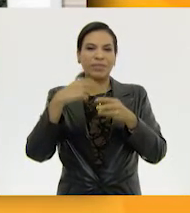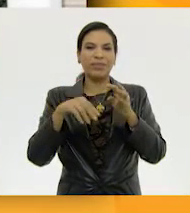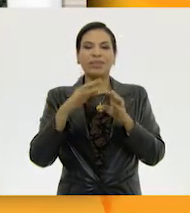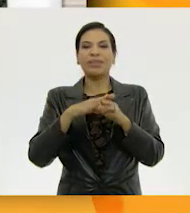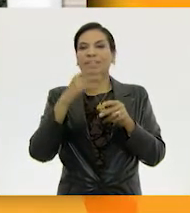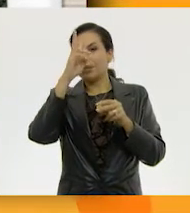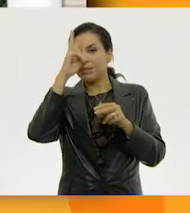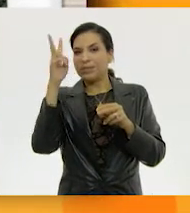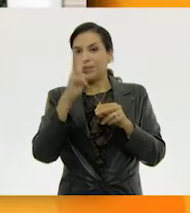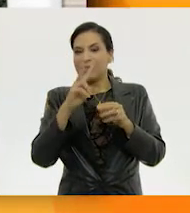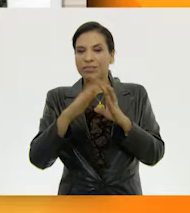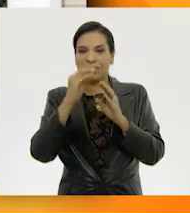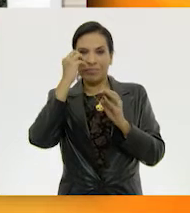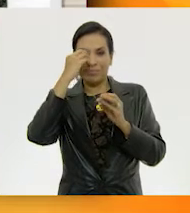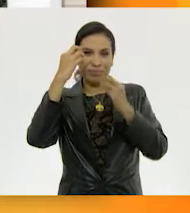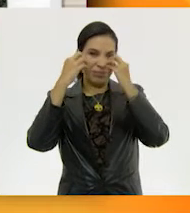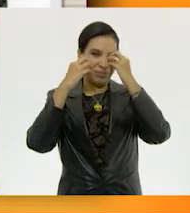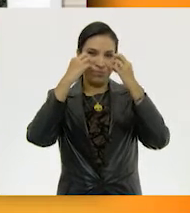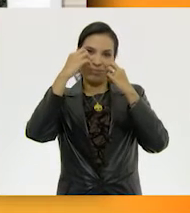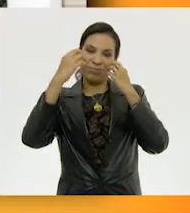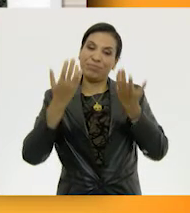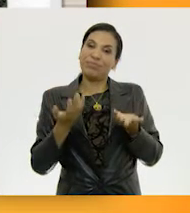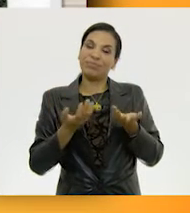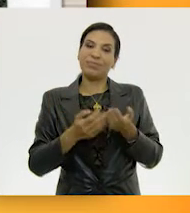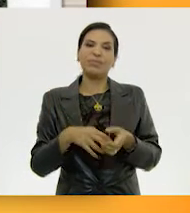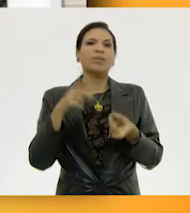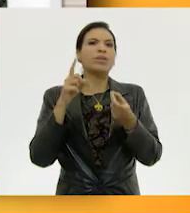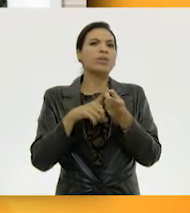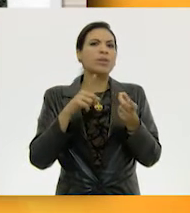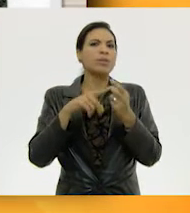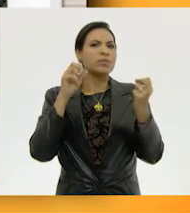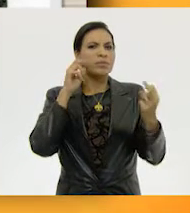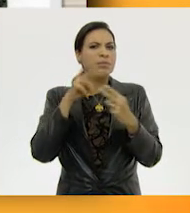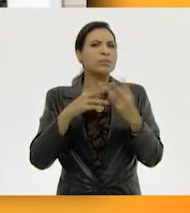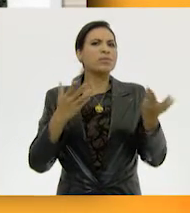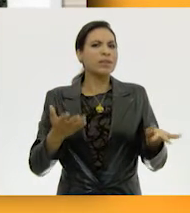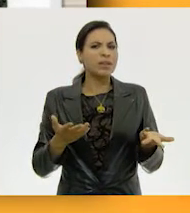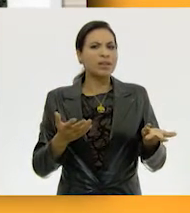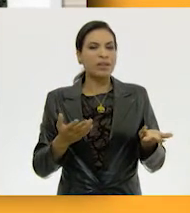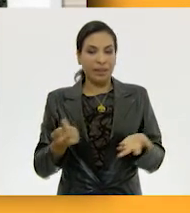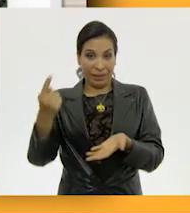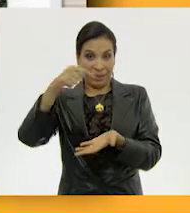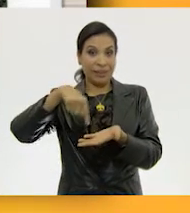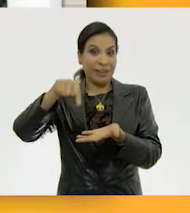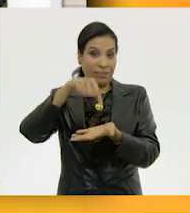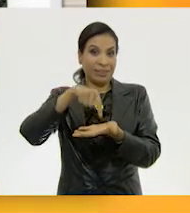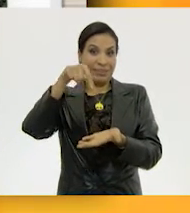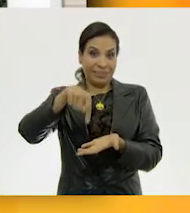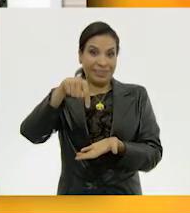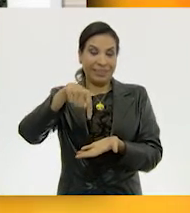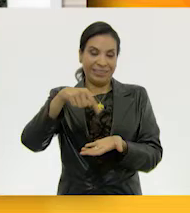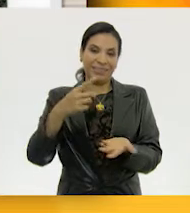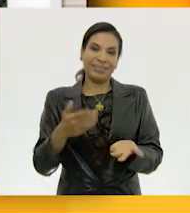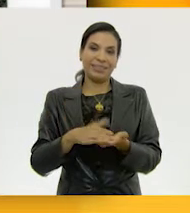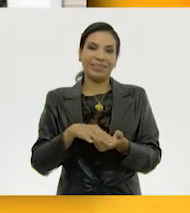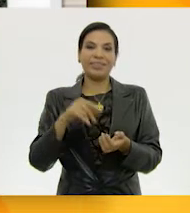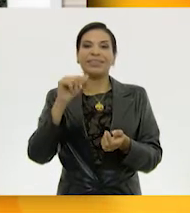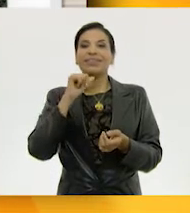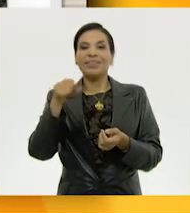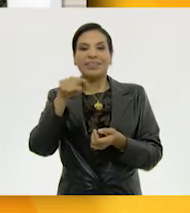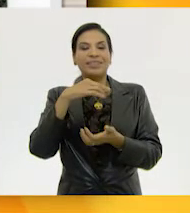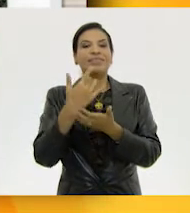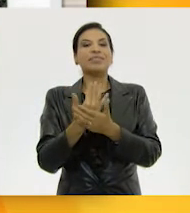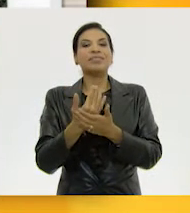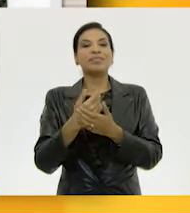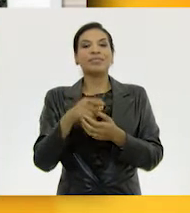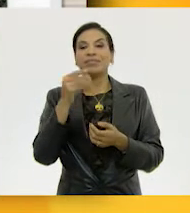unas enormes verrugas. ¿Y dónde se van a ver? Aquí mismo, sin chapuza,